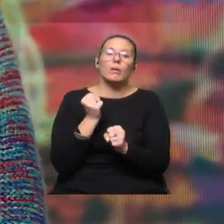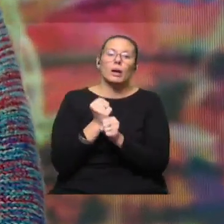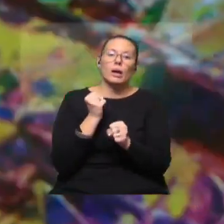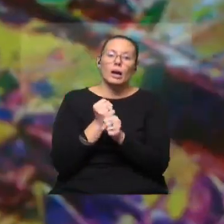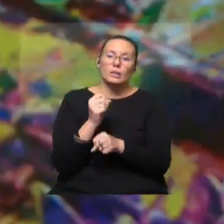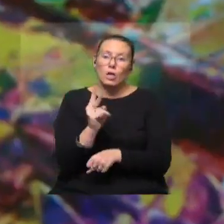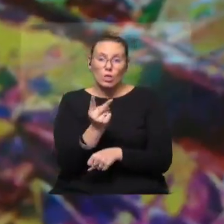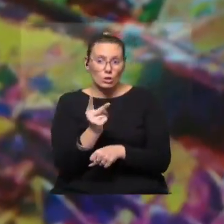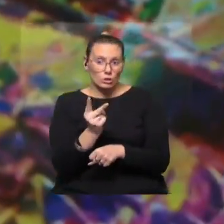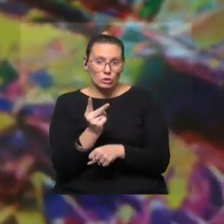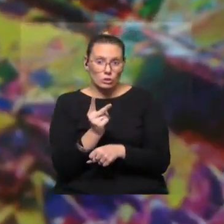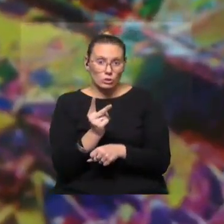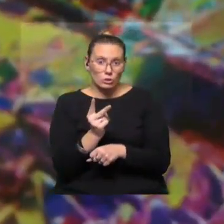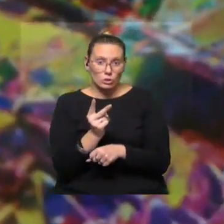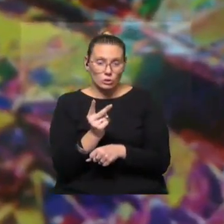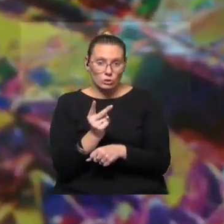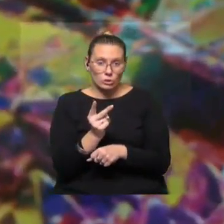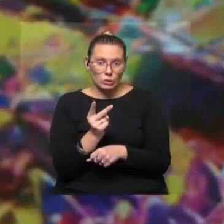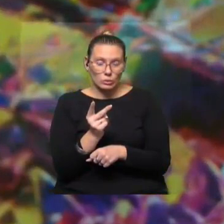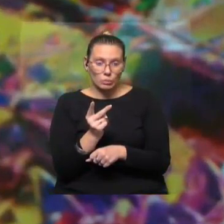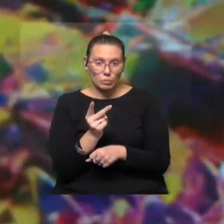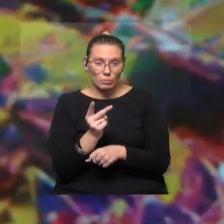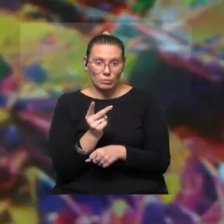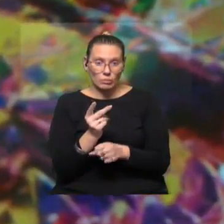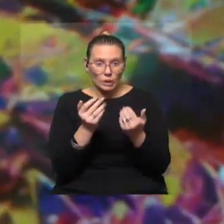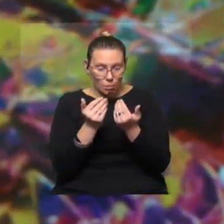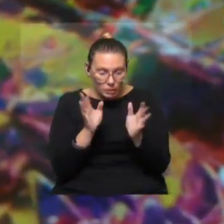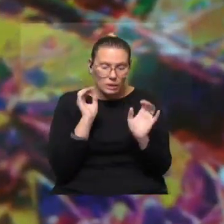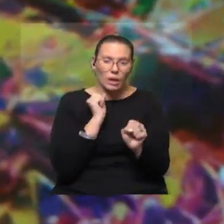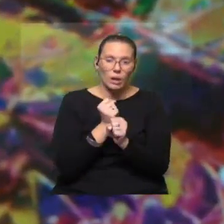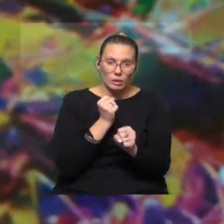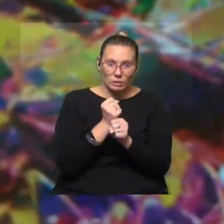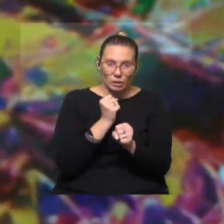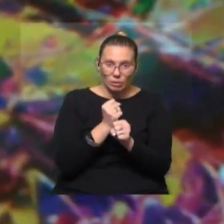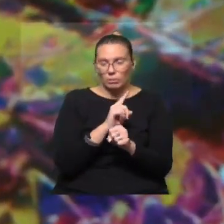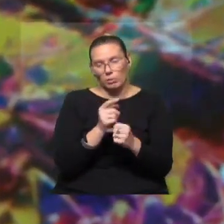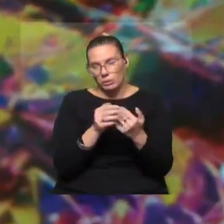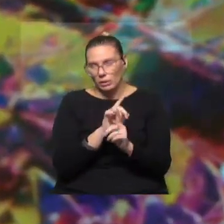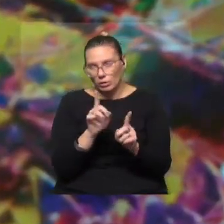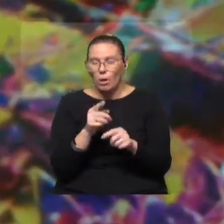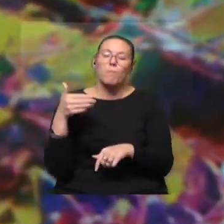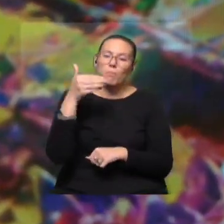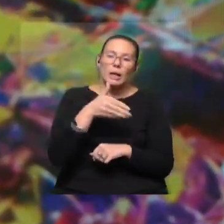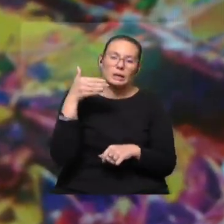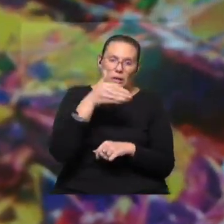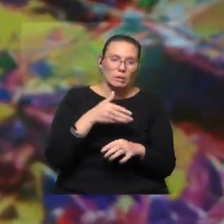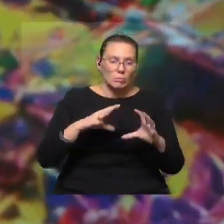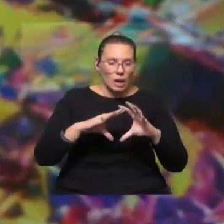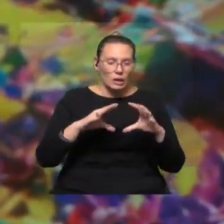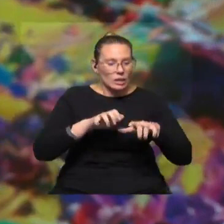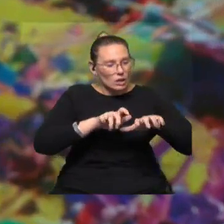la dualidad esta de que bueno empezar a trabajar a empezar a trabajar no este participar del mundo